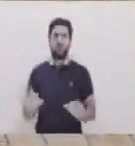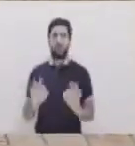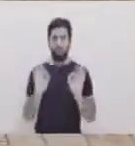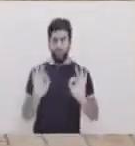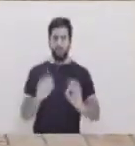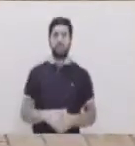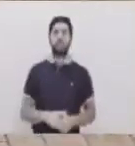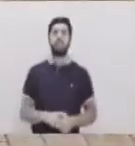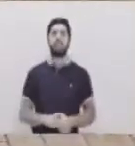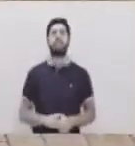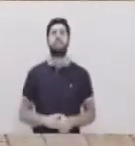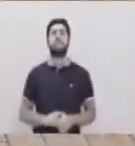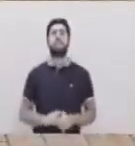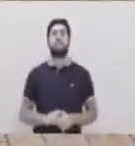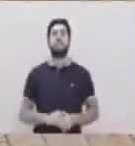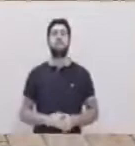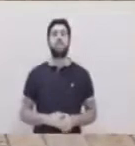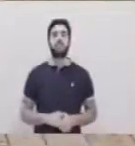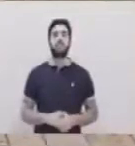Entonces,